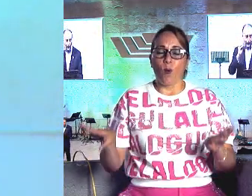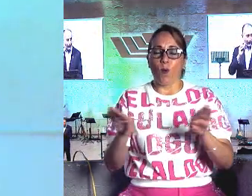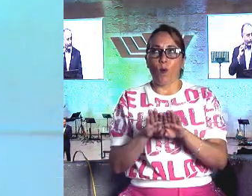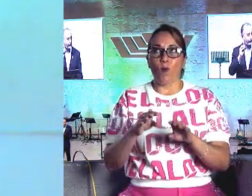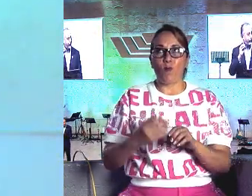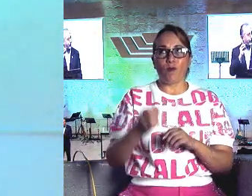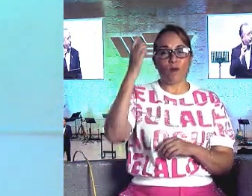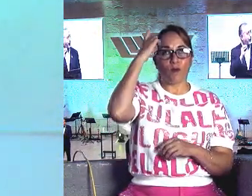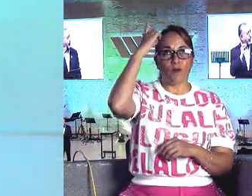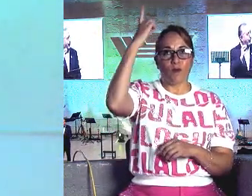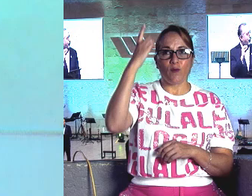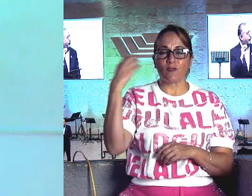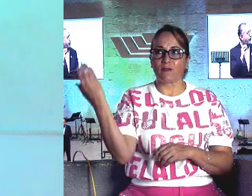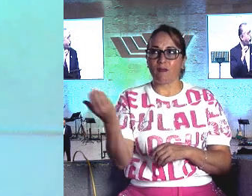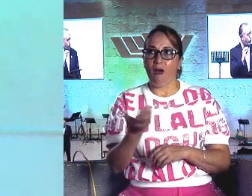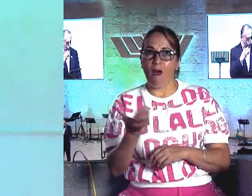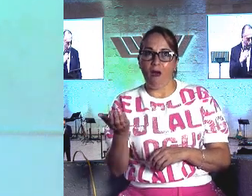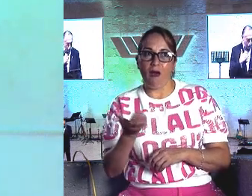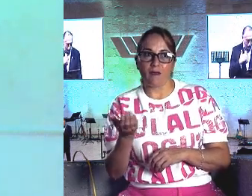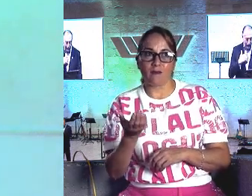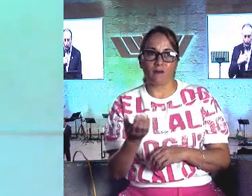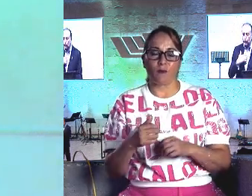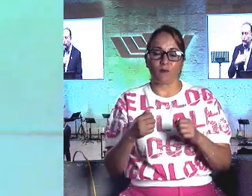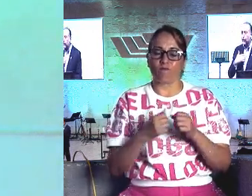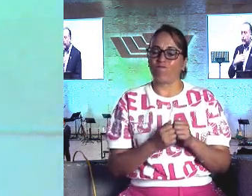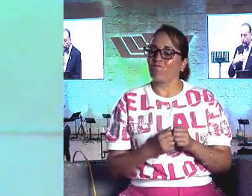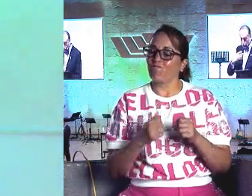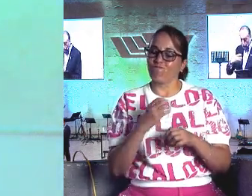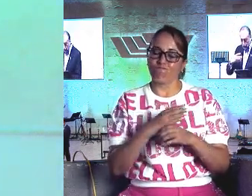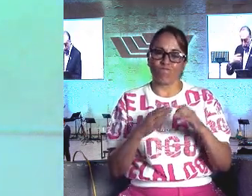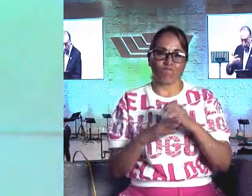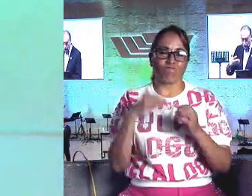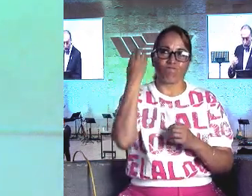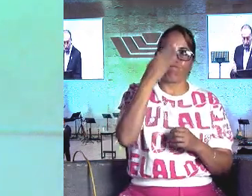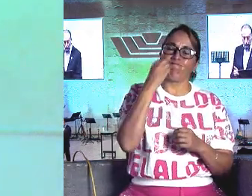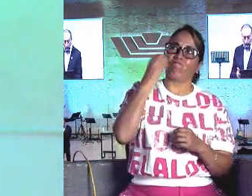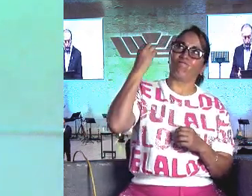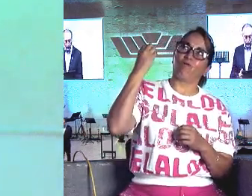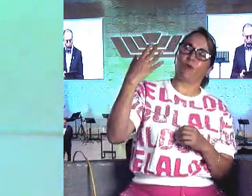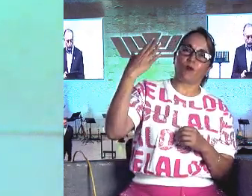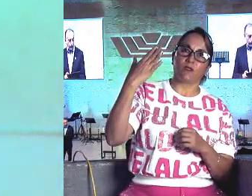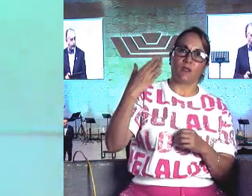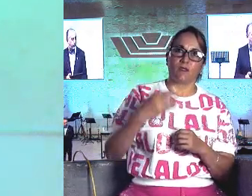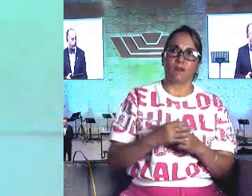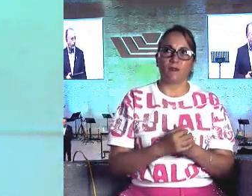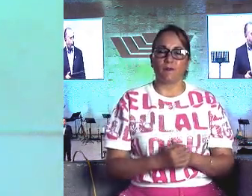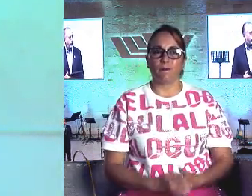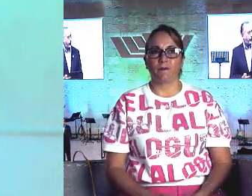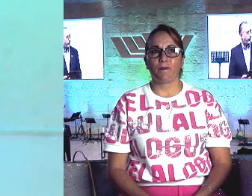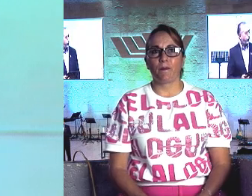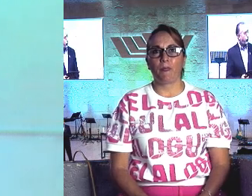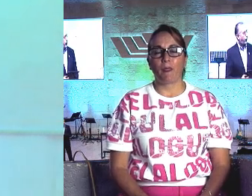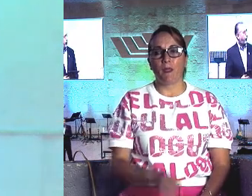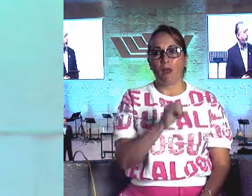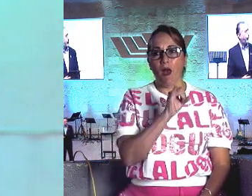entender quién es Dios y por qué razón estoy viviendo lo que estoy viviendo. Así como el Padre dice,